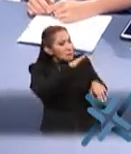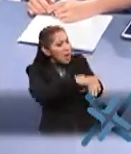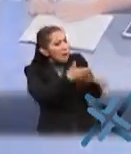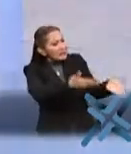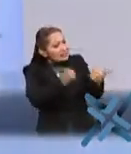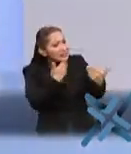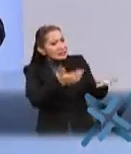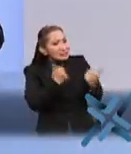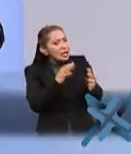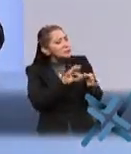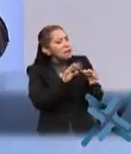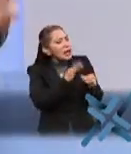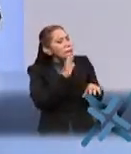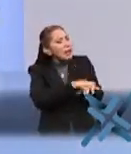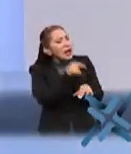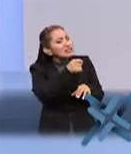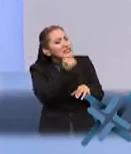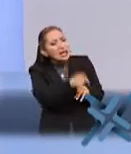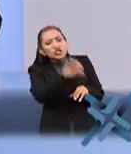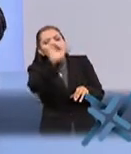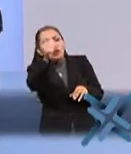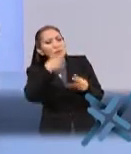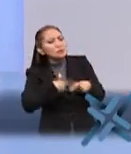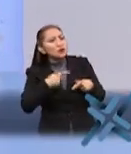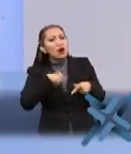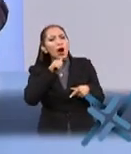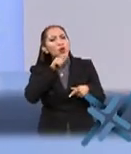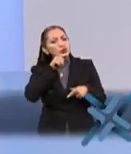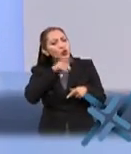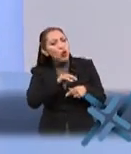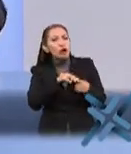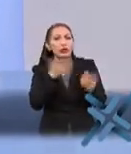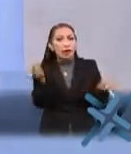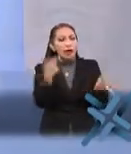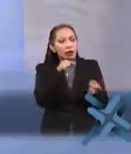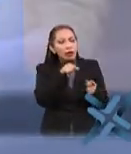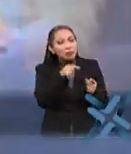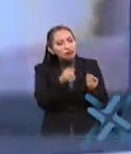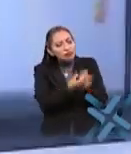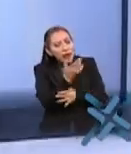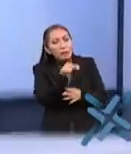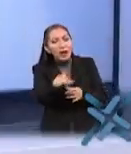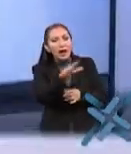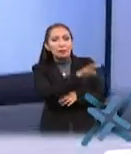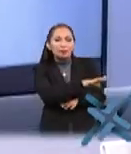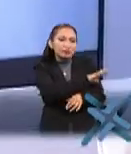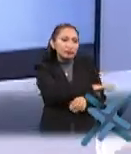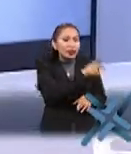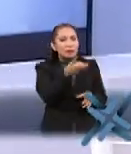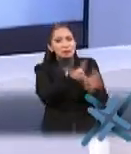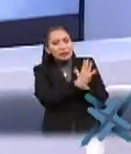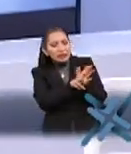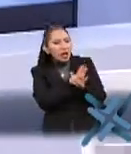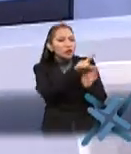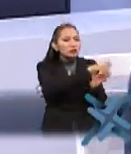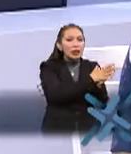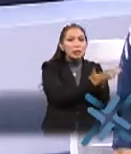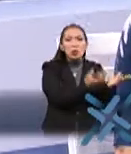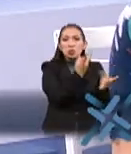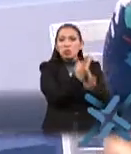más, que les platiquemos más de otros autores que, digamos, transiten en estas dos aguas que son diferentes y son